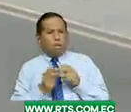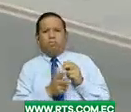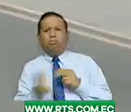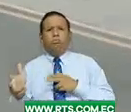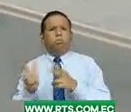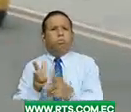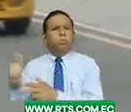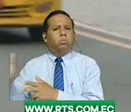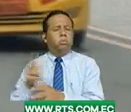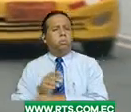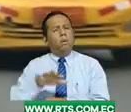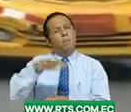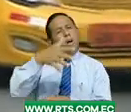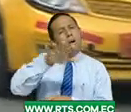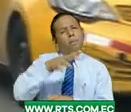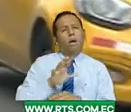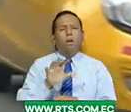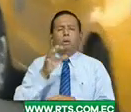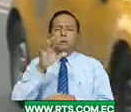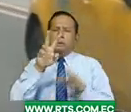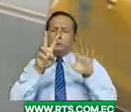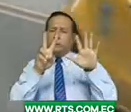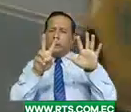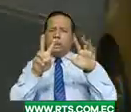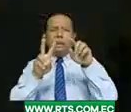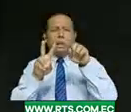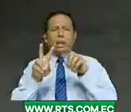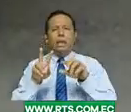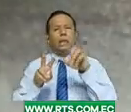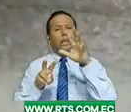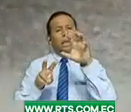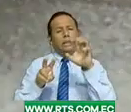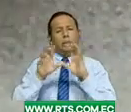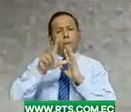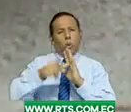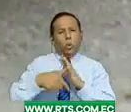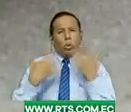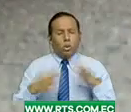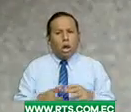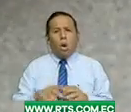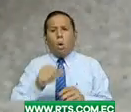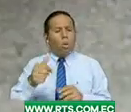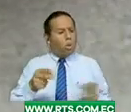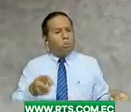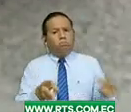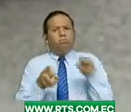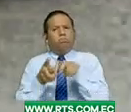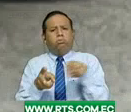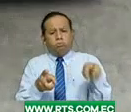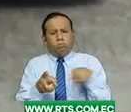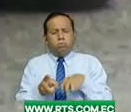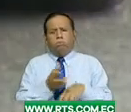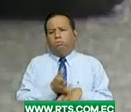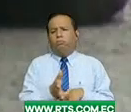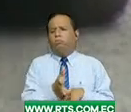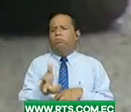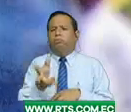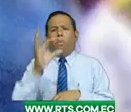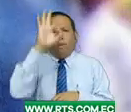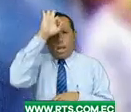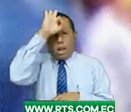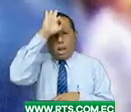que, alrededor de las 19 horas con 15 minutos, alguien los recogió y avanzaron hasta una casa de